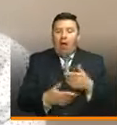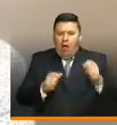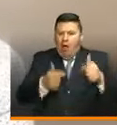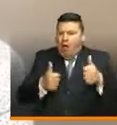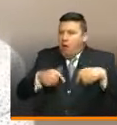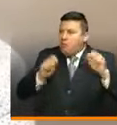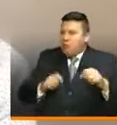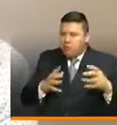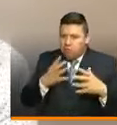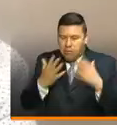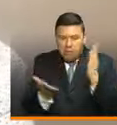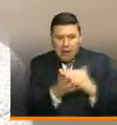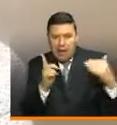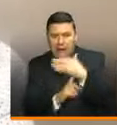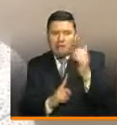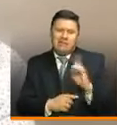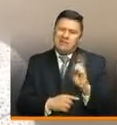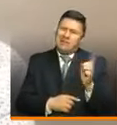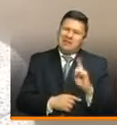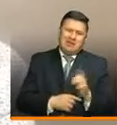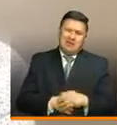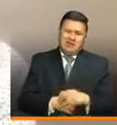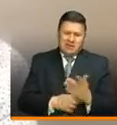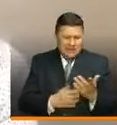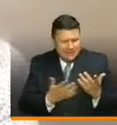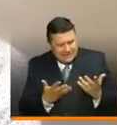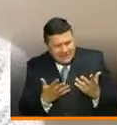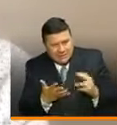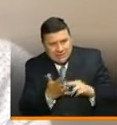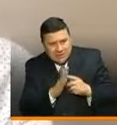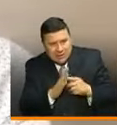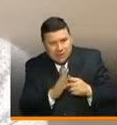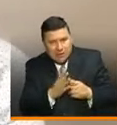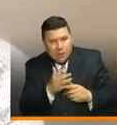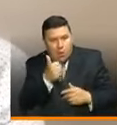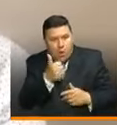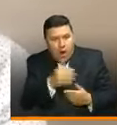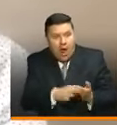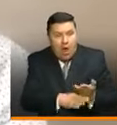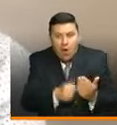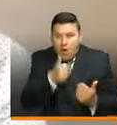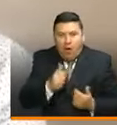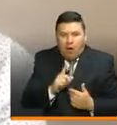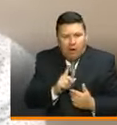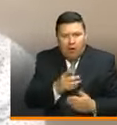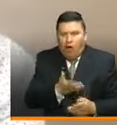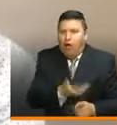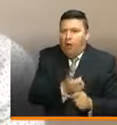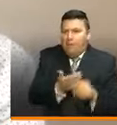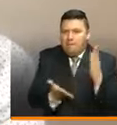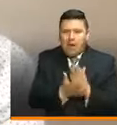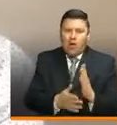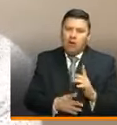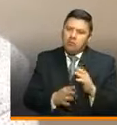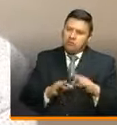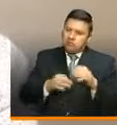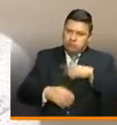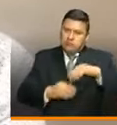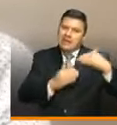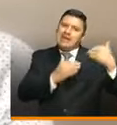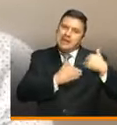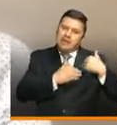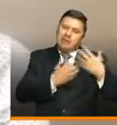tomarnos. No queremos recomendar nada que eventualmente no sea recomendable. Queremos hacerlo con mucha responsabilidad, pero